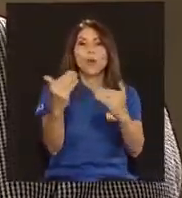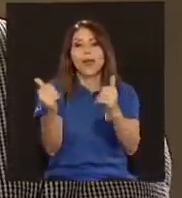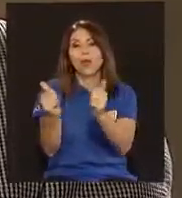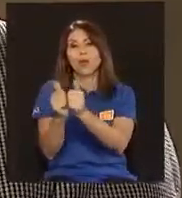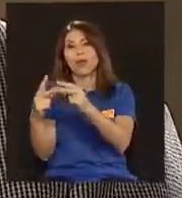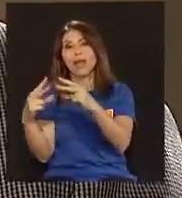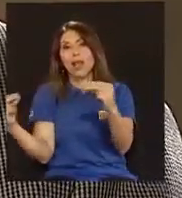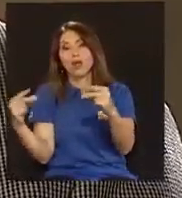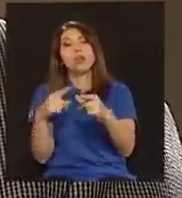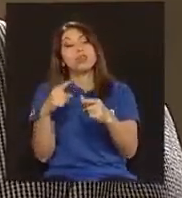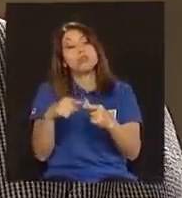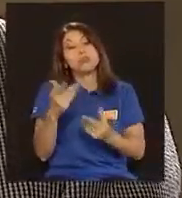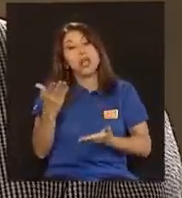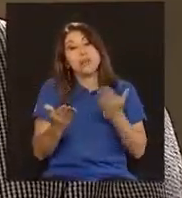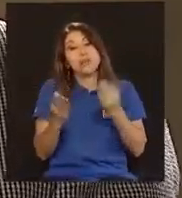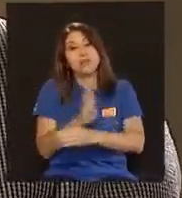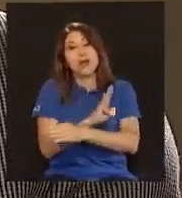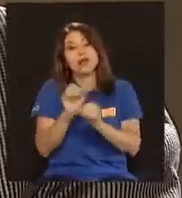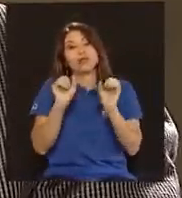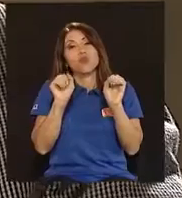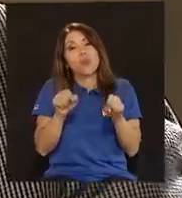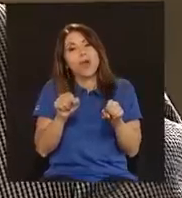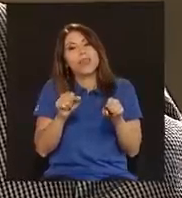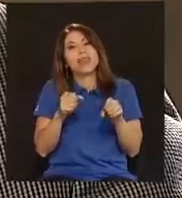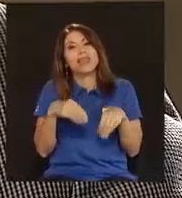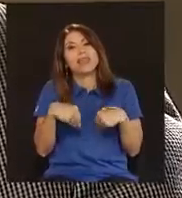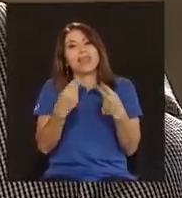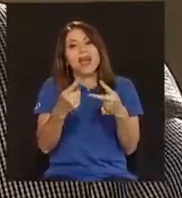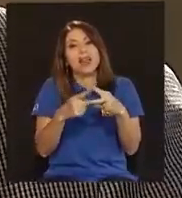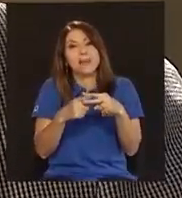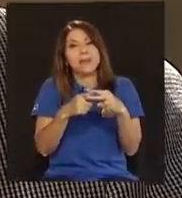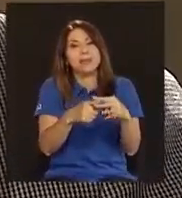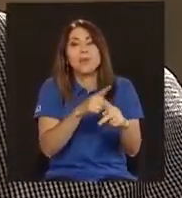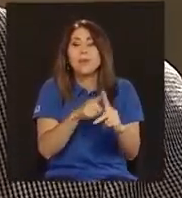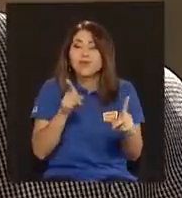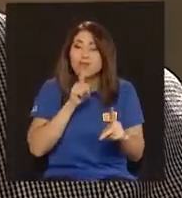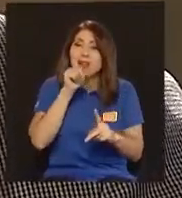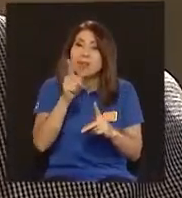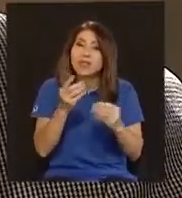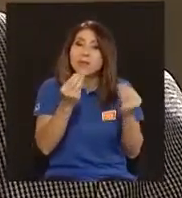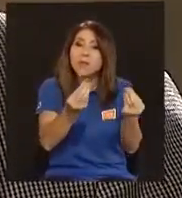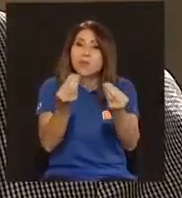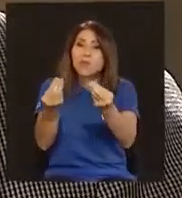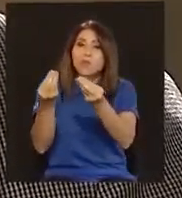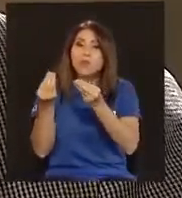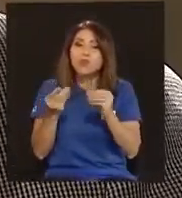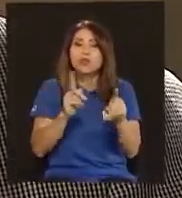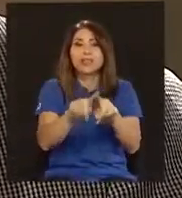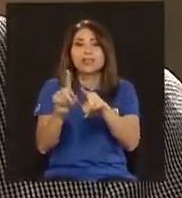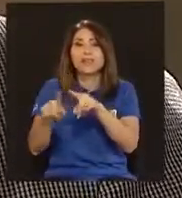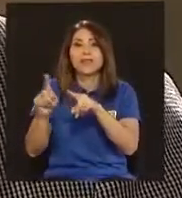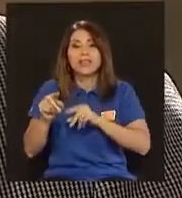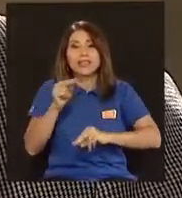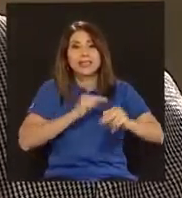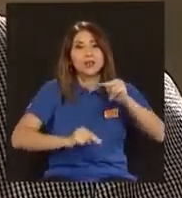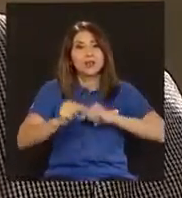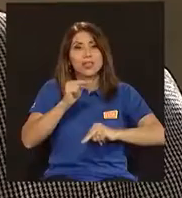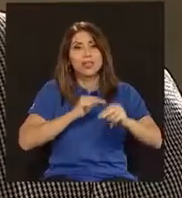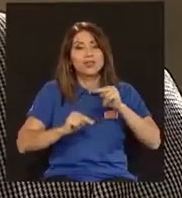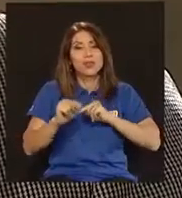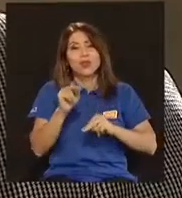los bancos pueden acceder. Pero sigue quedando ahí en la base una gran cantidad de explotaciones en las que se podrían hacer